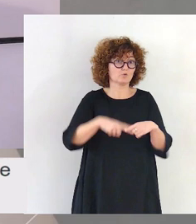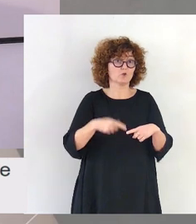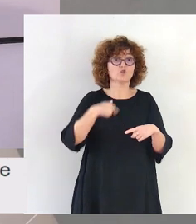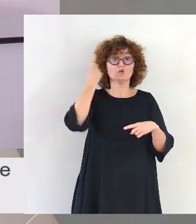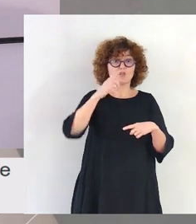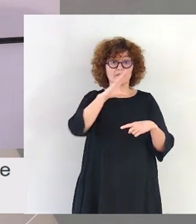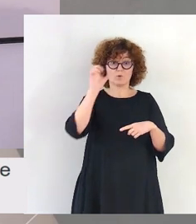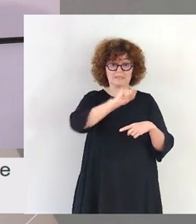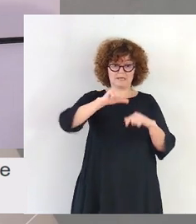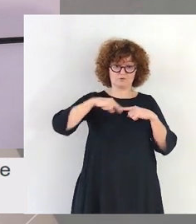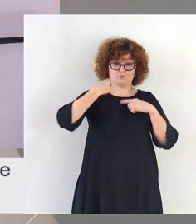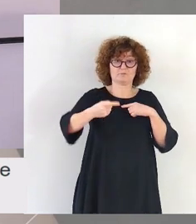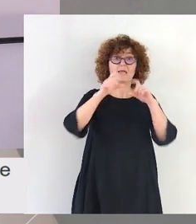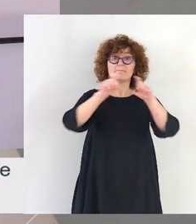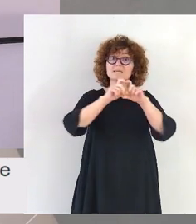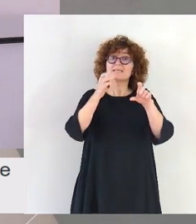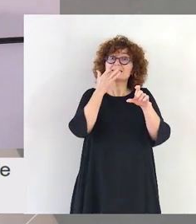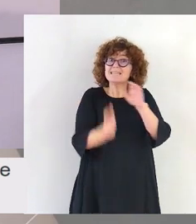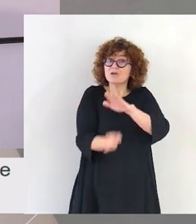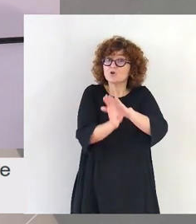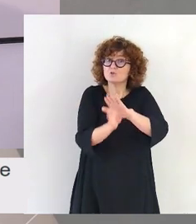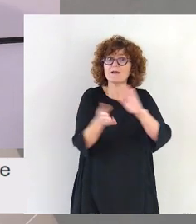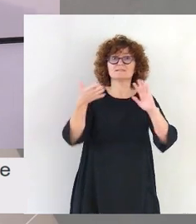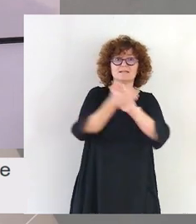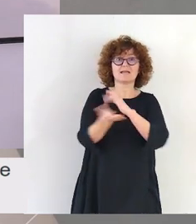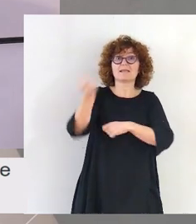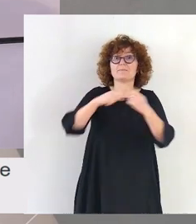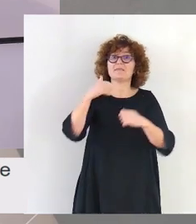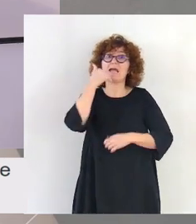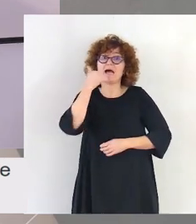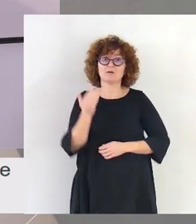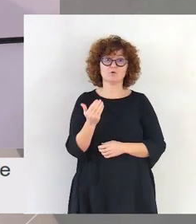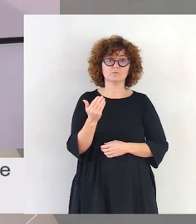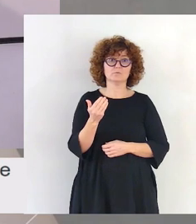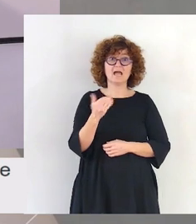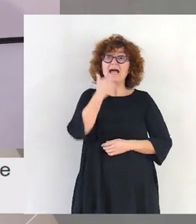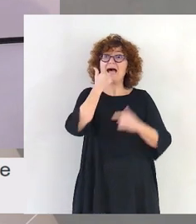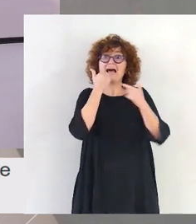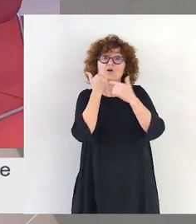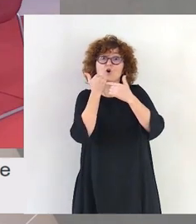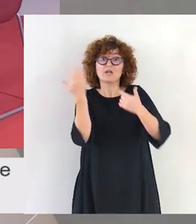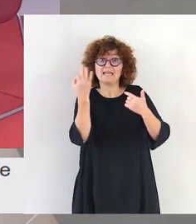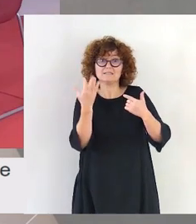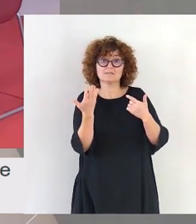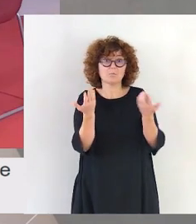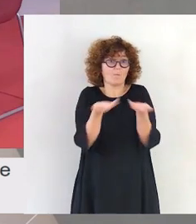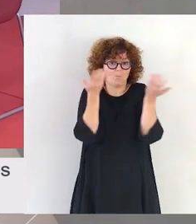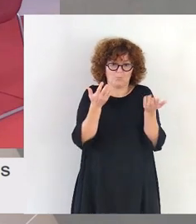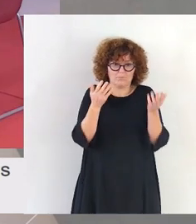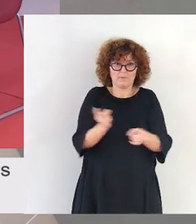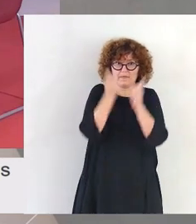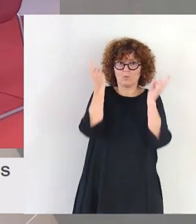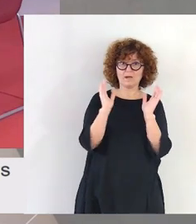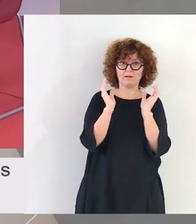años mi empresa si se mantiene es porque venderá algo y qué es lo que vende no nos importa el prod importa es el